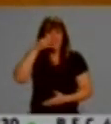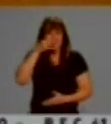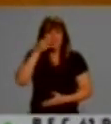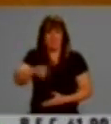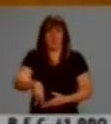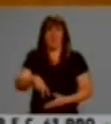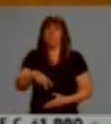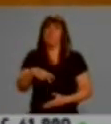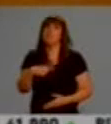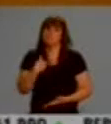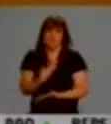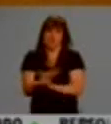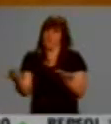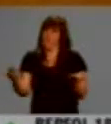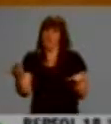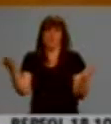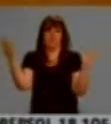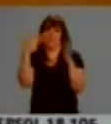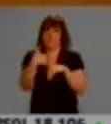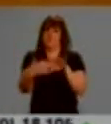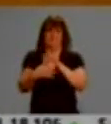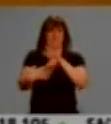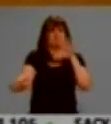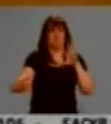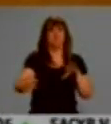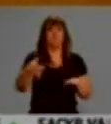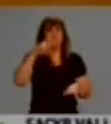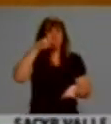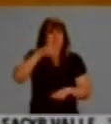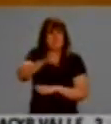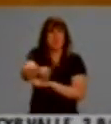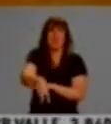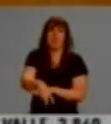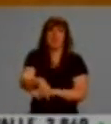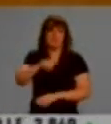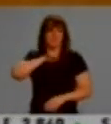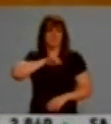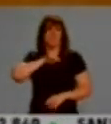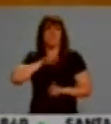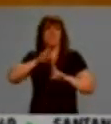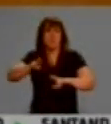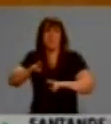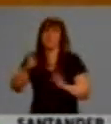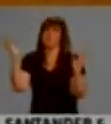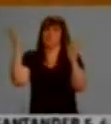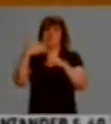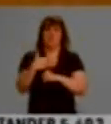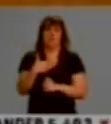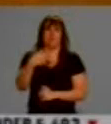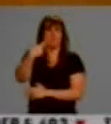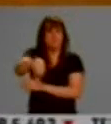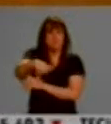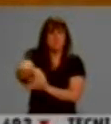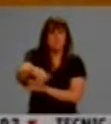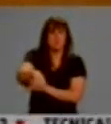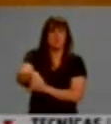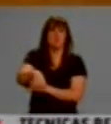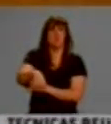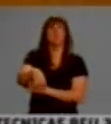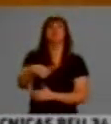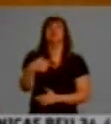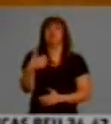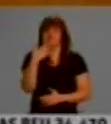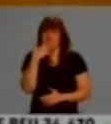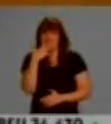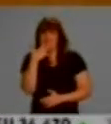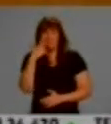sin verdad no hay confianza, presidente. Sin verdad no hay esperanza, presidente. Sin